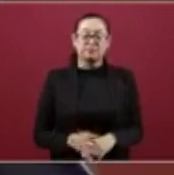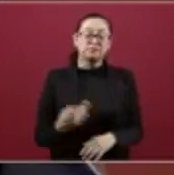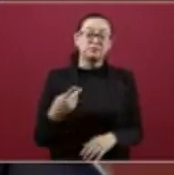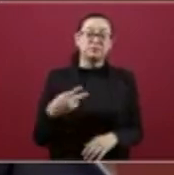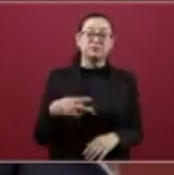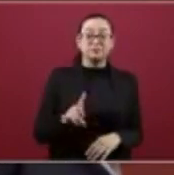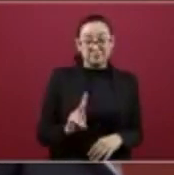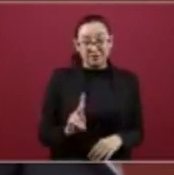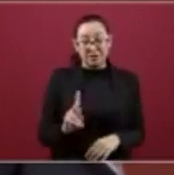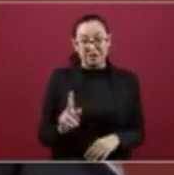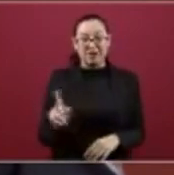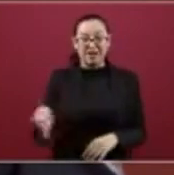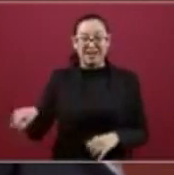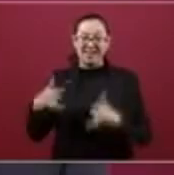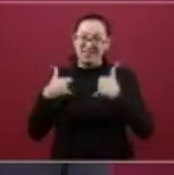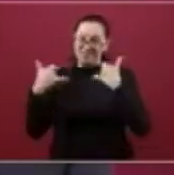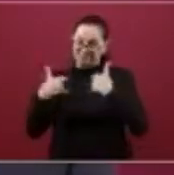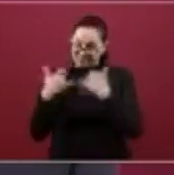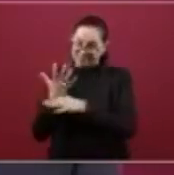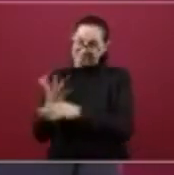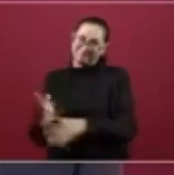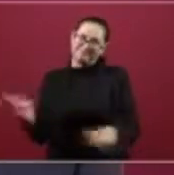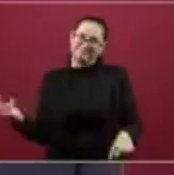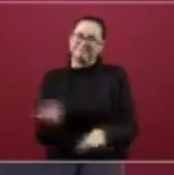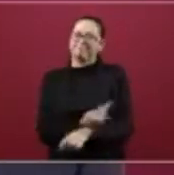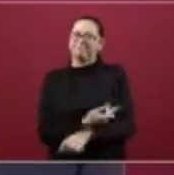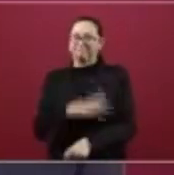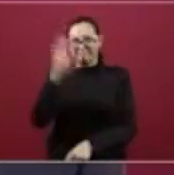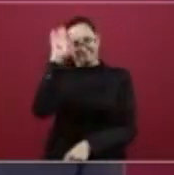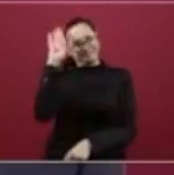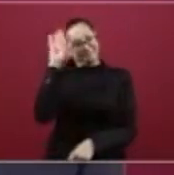jóvenes, se pasaron.